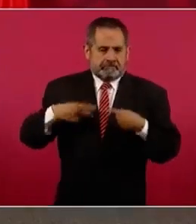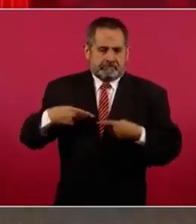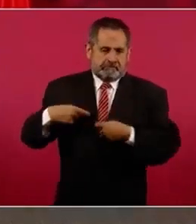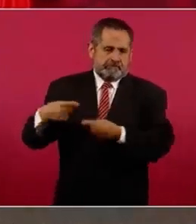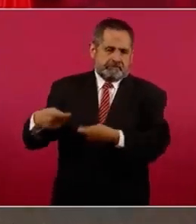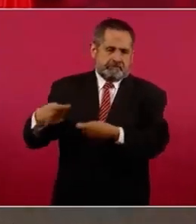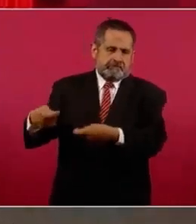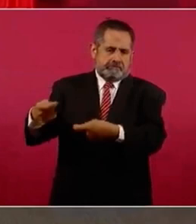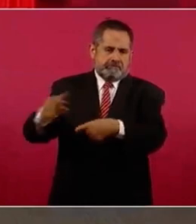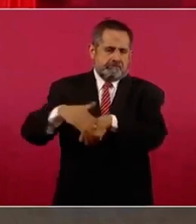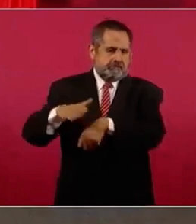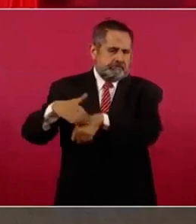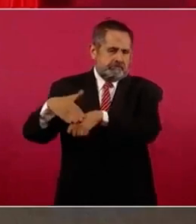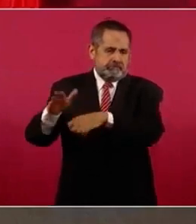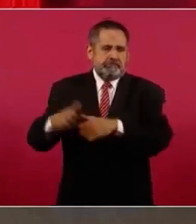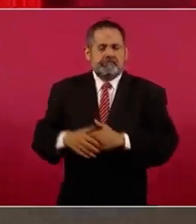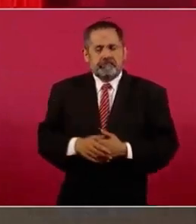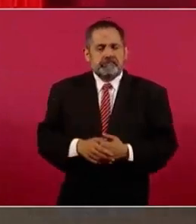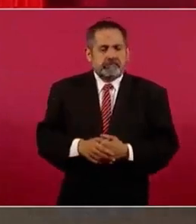Si